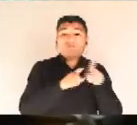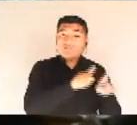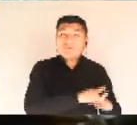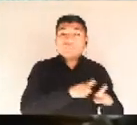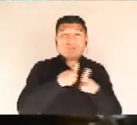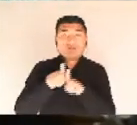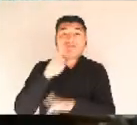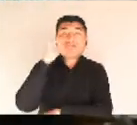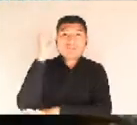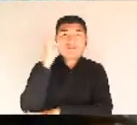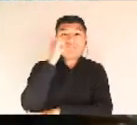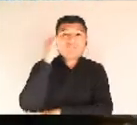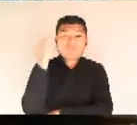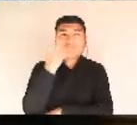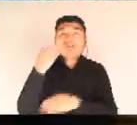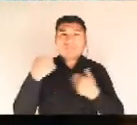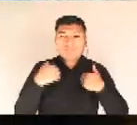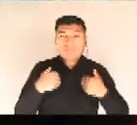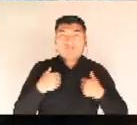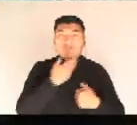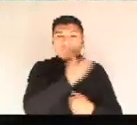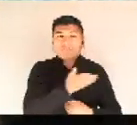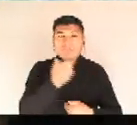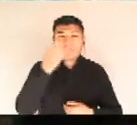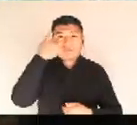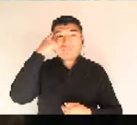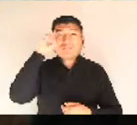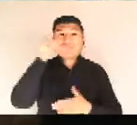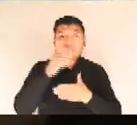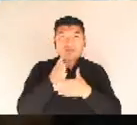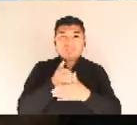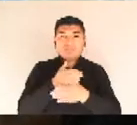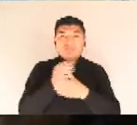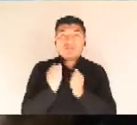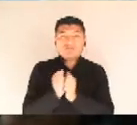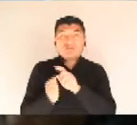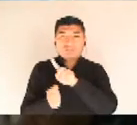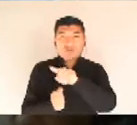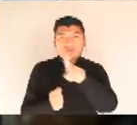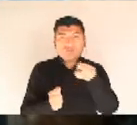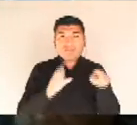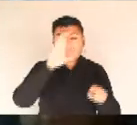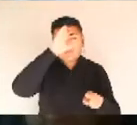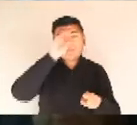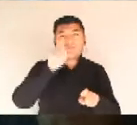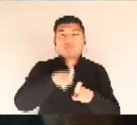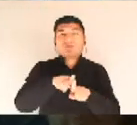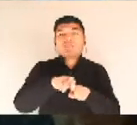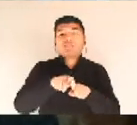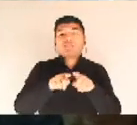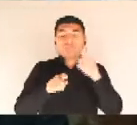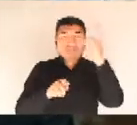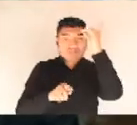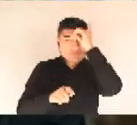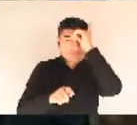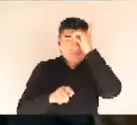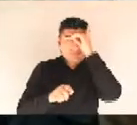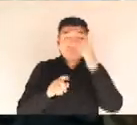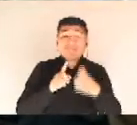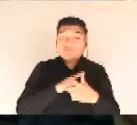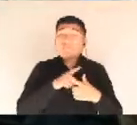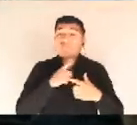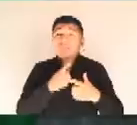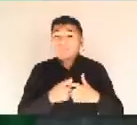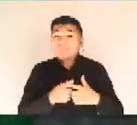bolivianos tenemos cosas para compartir con ustedes los hermanos alemanes y entonces